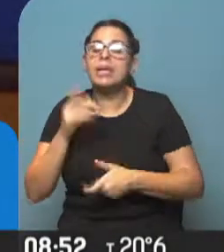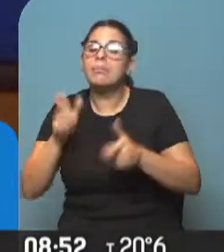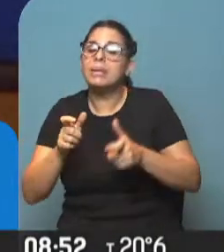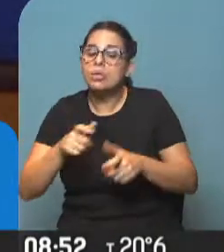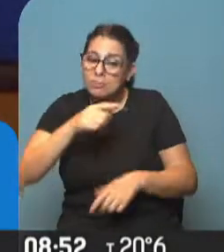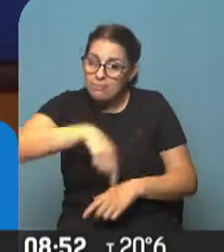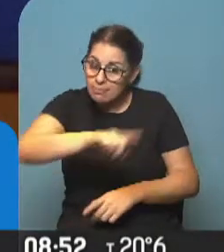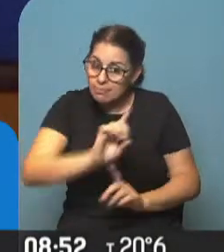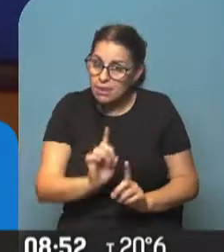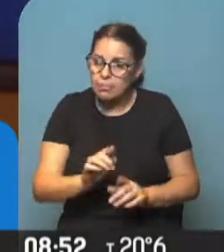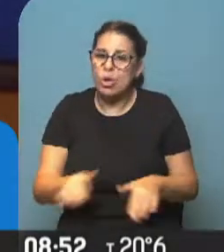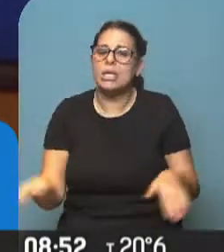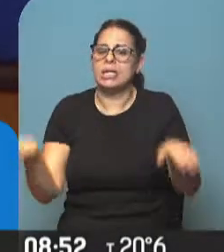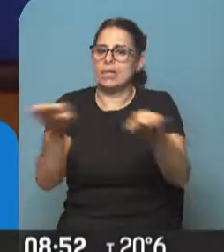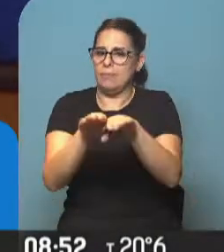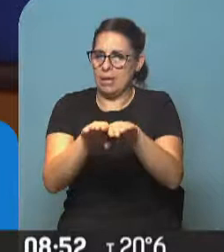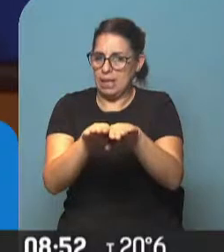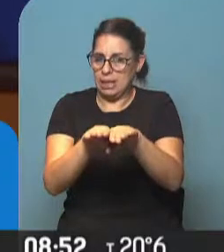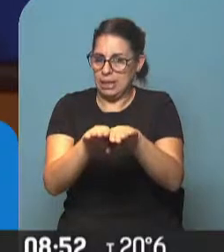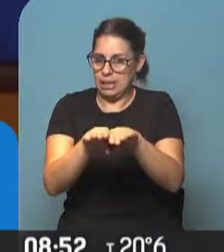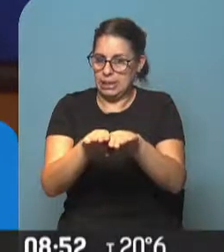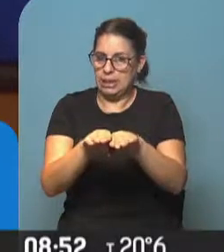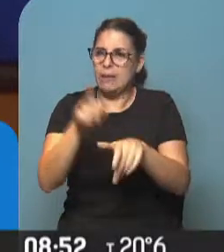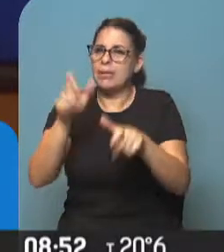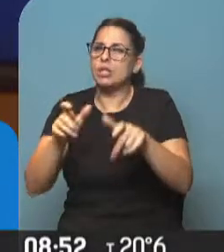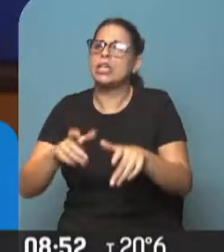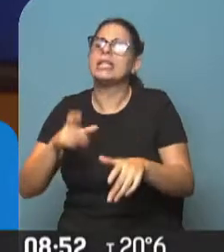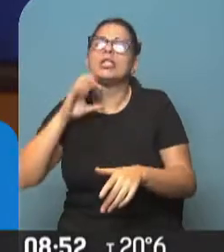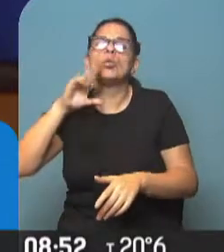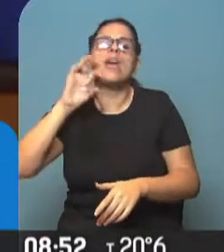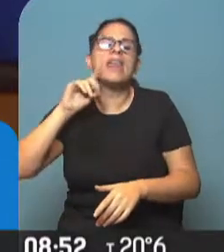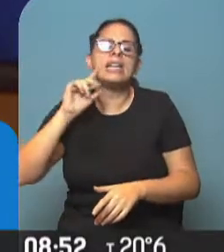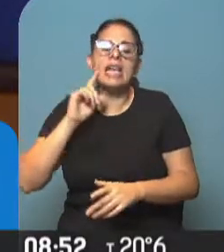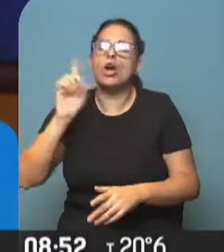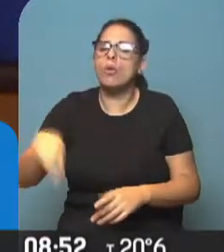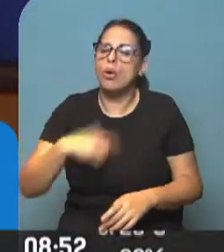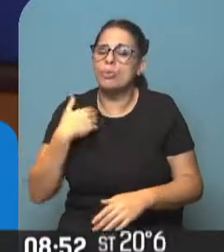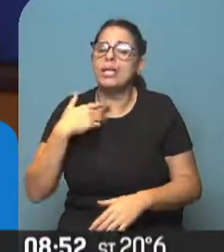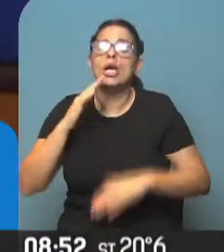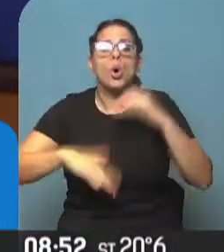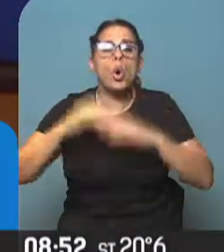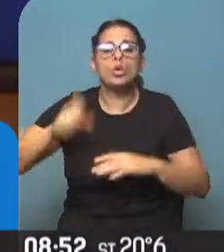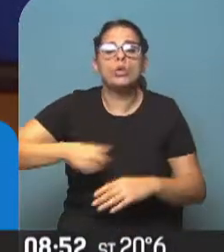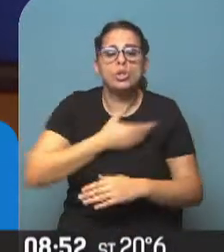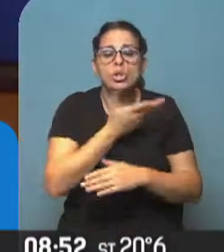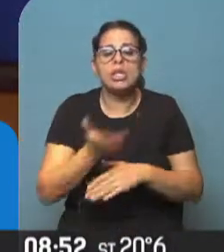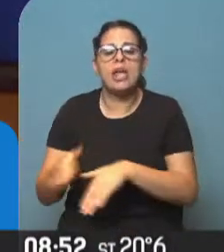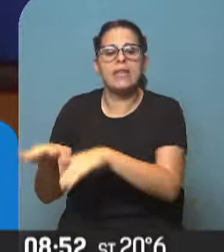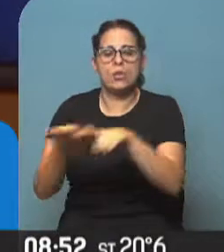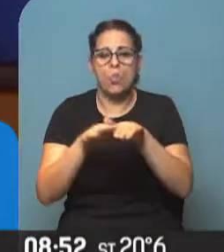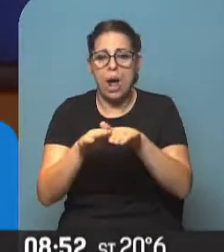estén como a un mismo nivel de nosotros que podría decir de ciudadanía tiene también que ver con una construcción de una sociedad más igualitaria y más